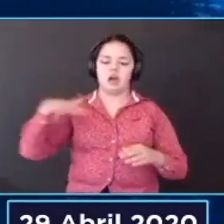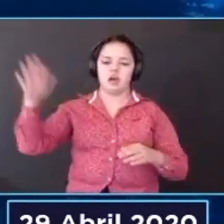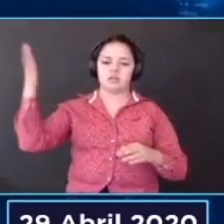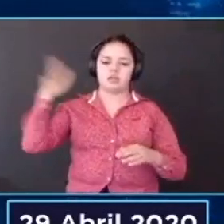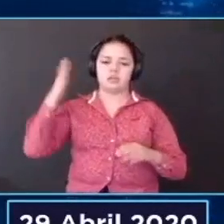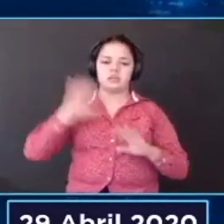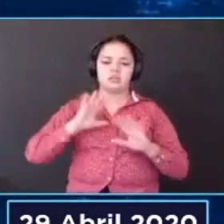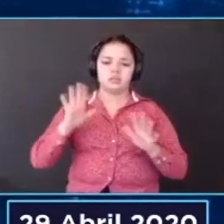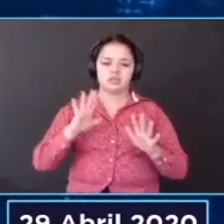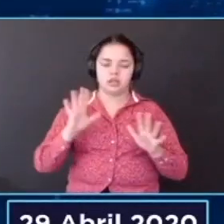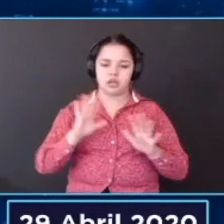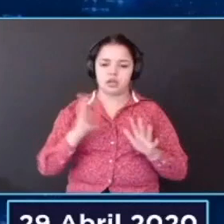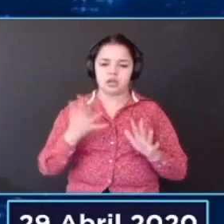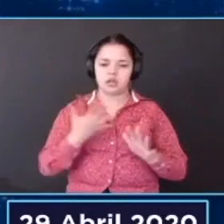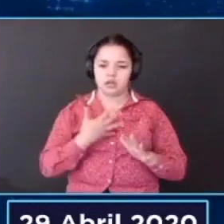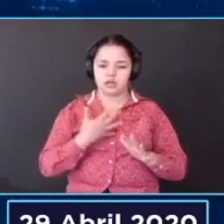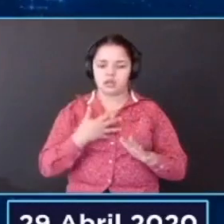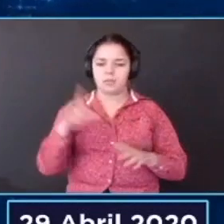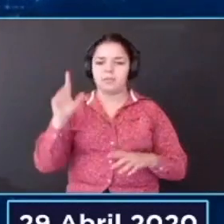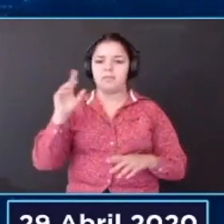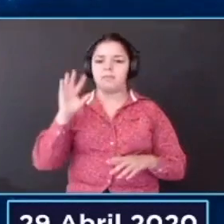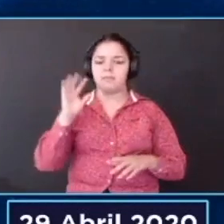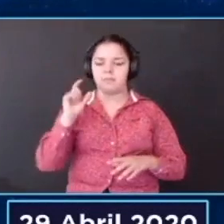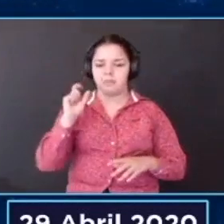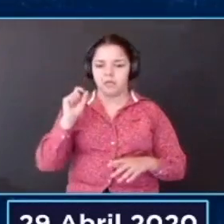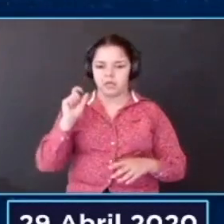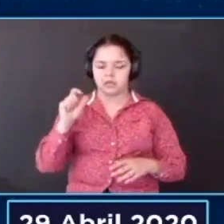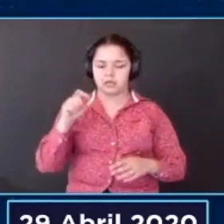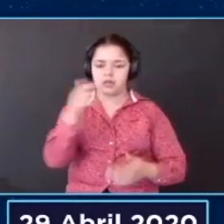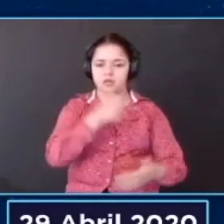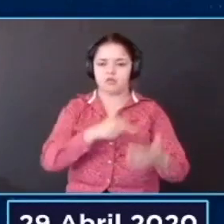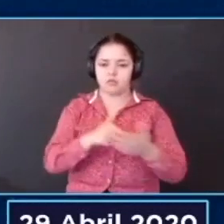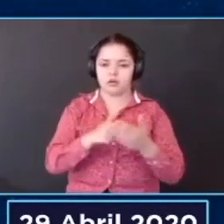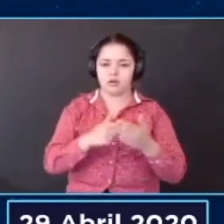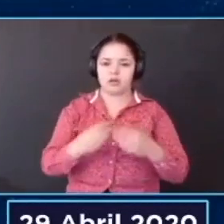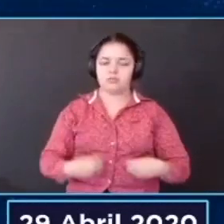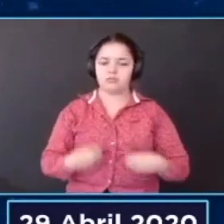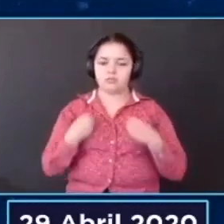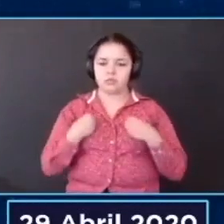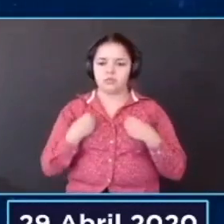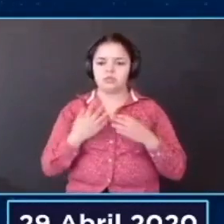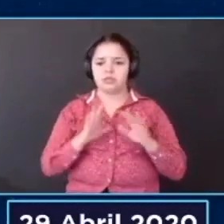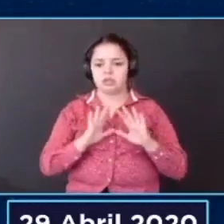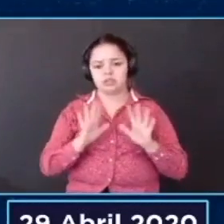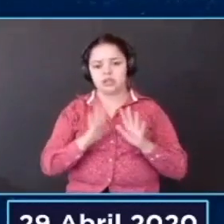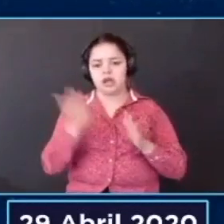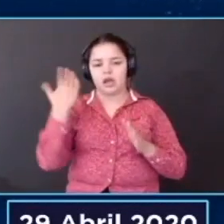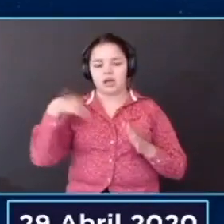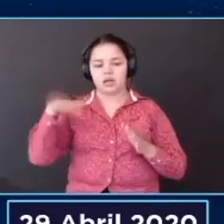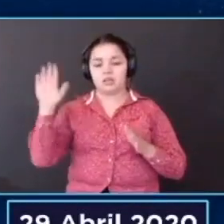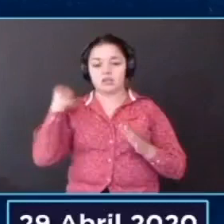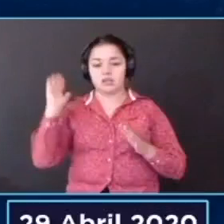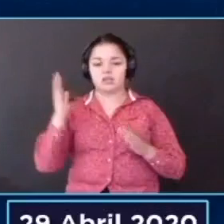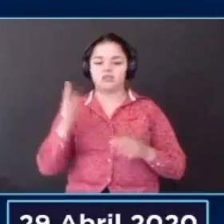menos y son 5 municipios los que ya lamentan la pérdida de alguno de